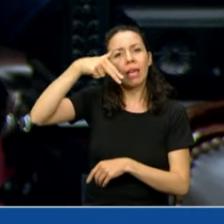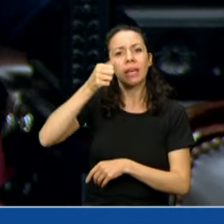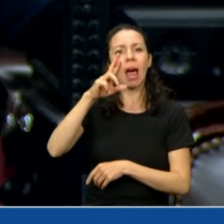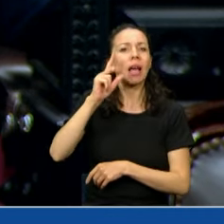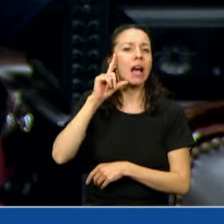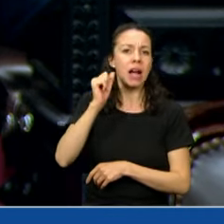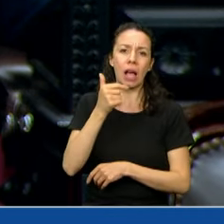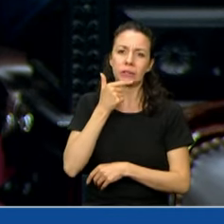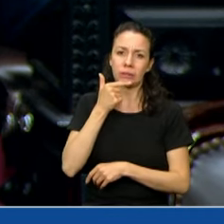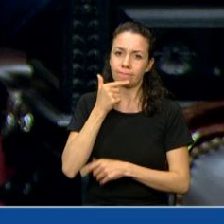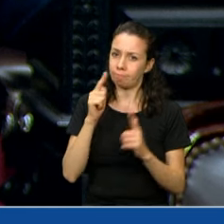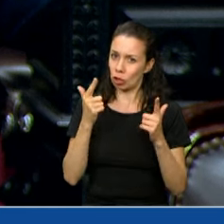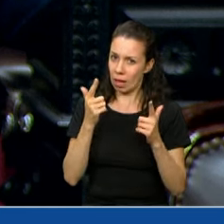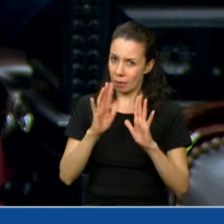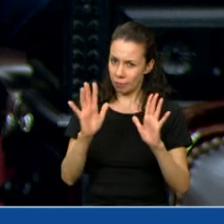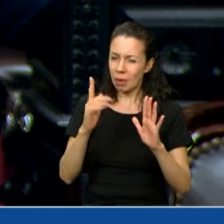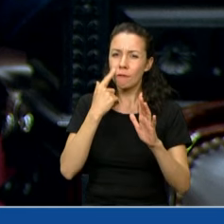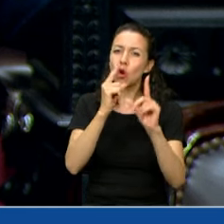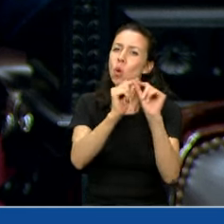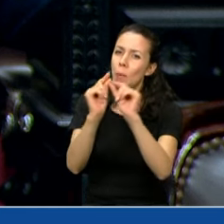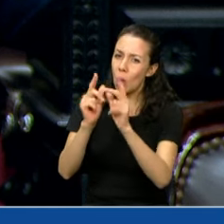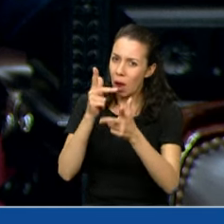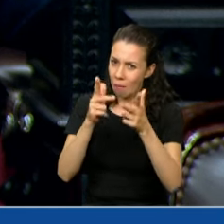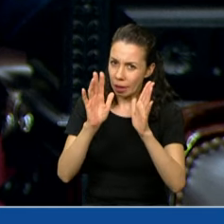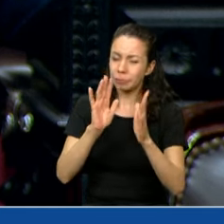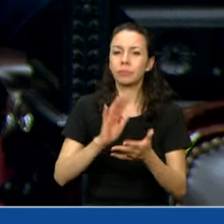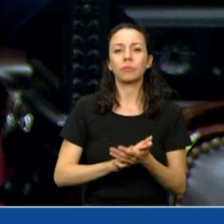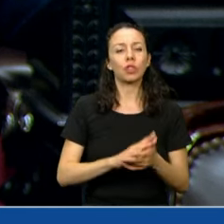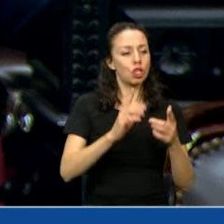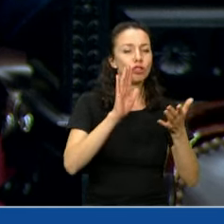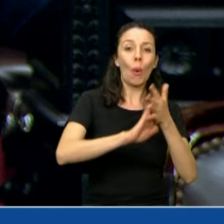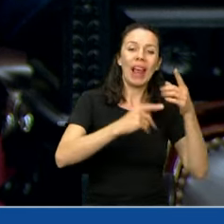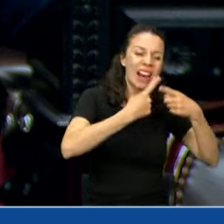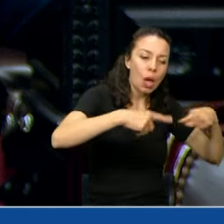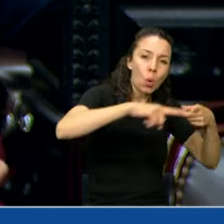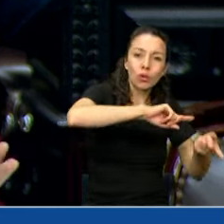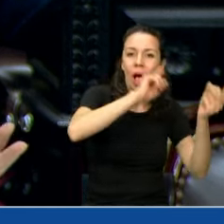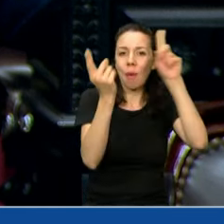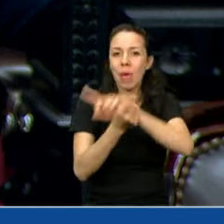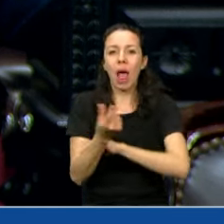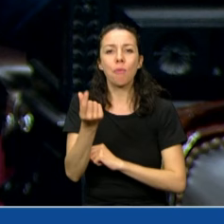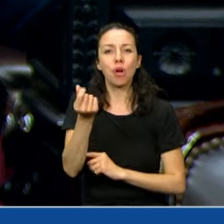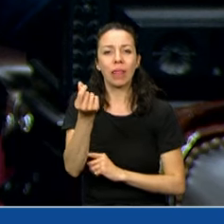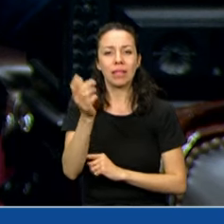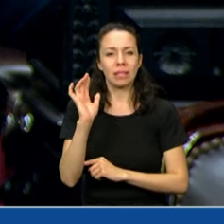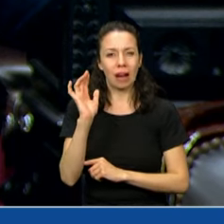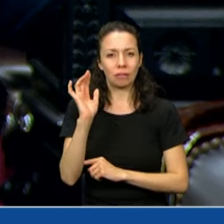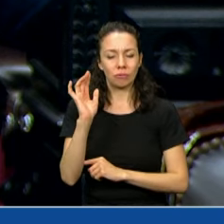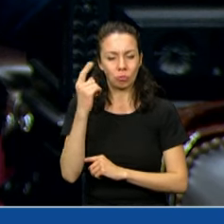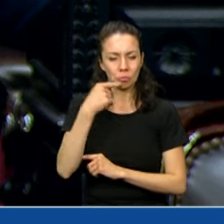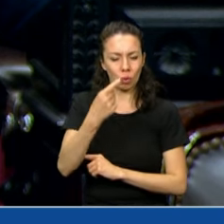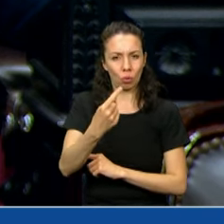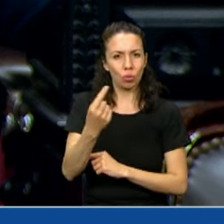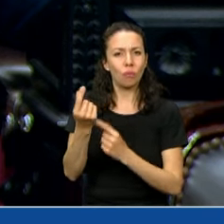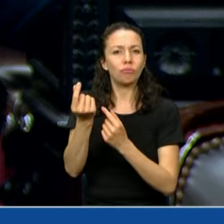los números cuando hablamos de monetizar recursos yo pregunté qué es lo que tenemos que monetizar Cuánto